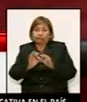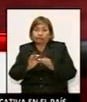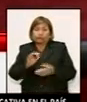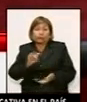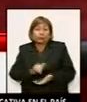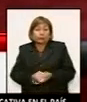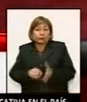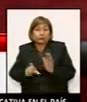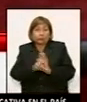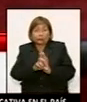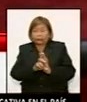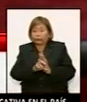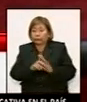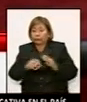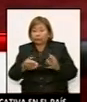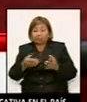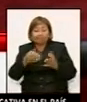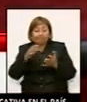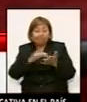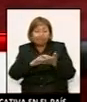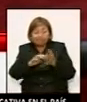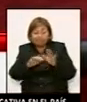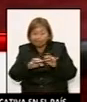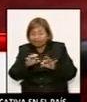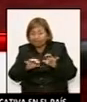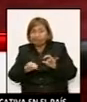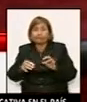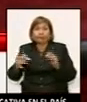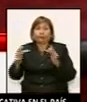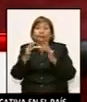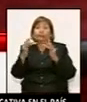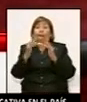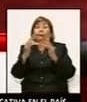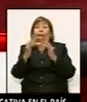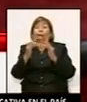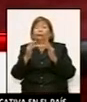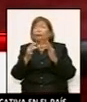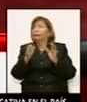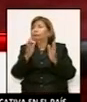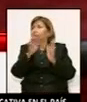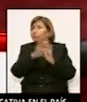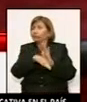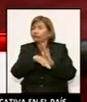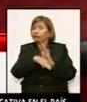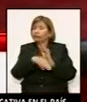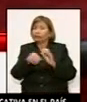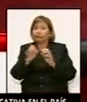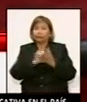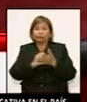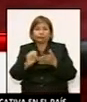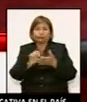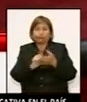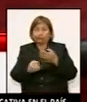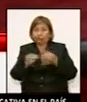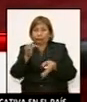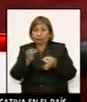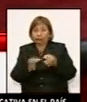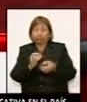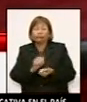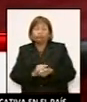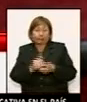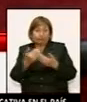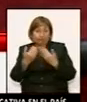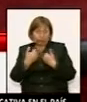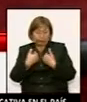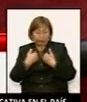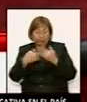ley para ir avanzando en la digitalización y en la interconexión mínimamente de este Sistema Nacional de Justicia, que tiene además